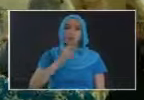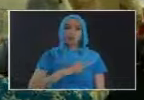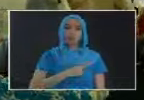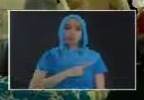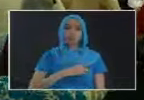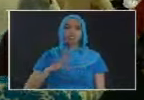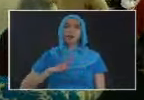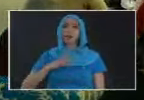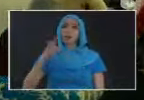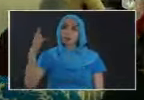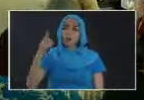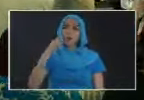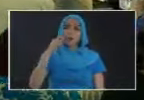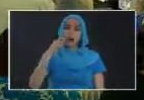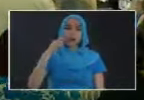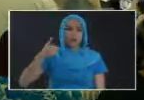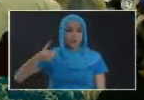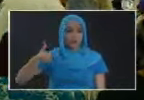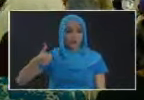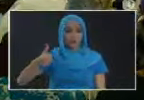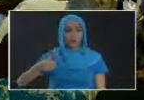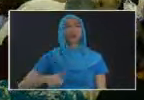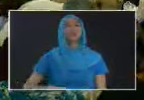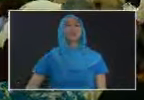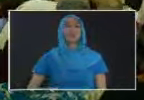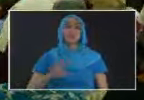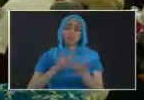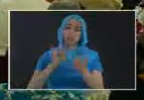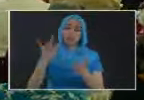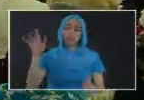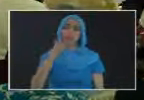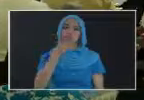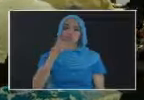tenemos un Padre bueno, amén. Gloria a Dios.